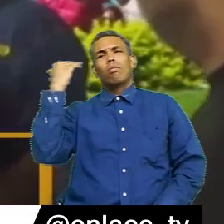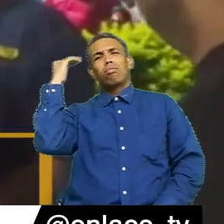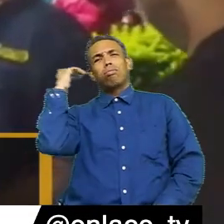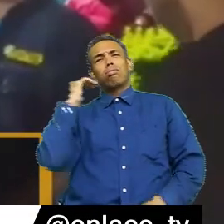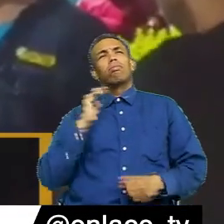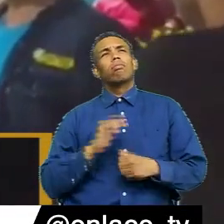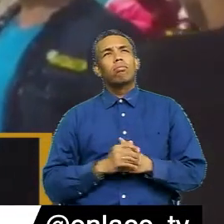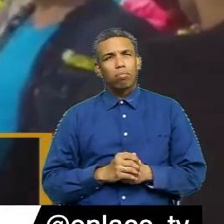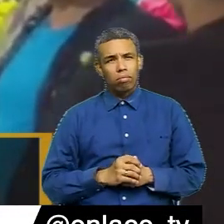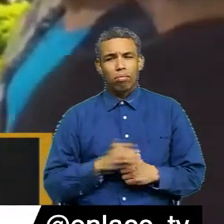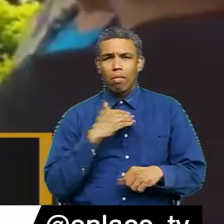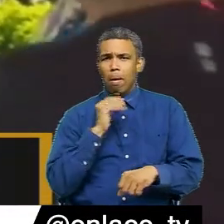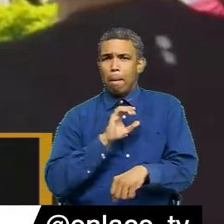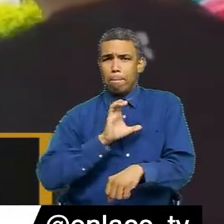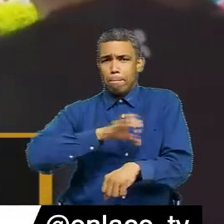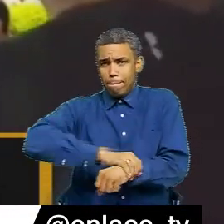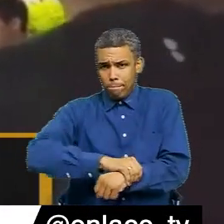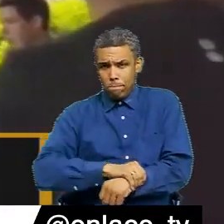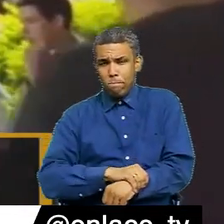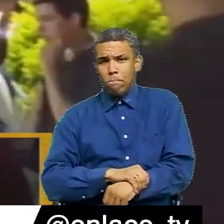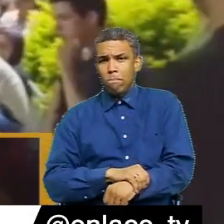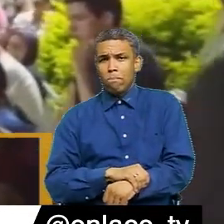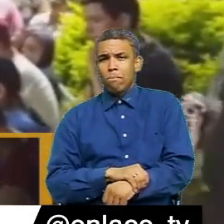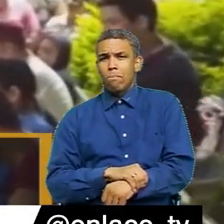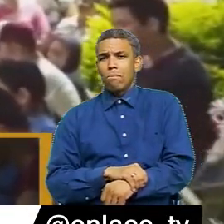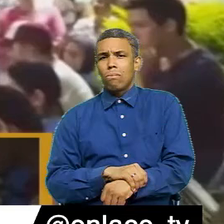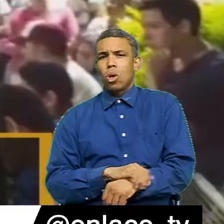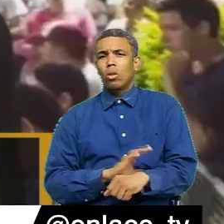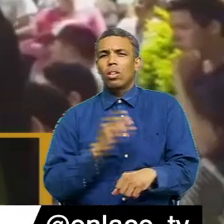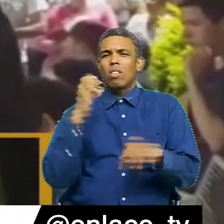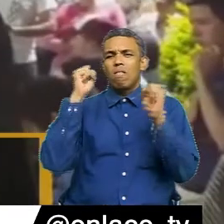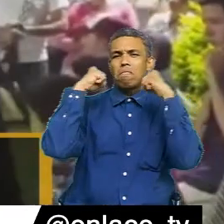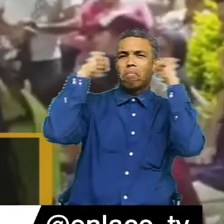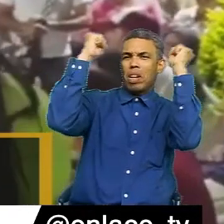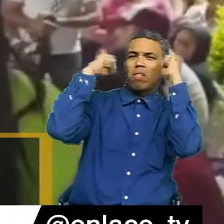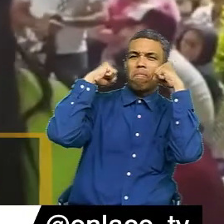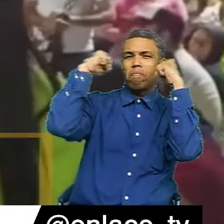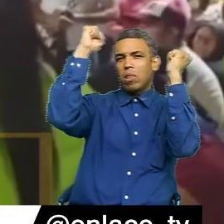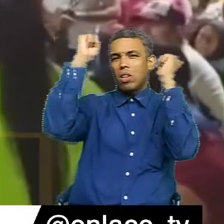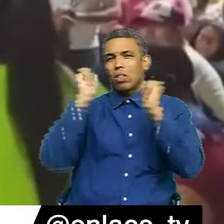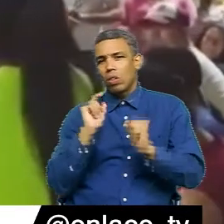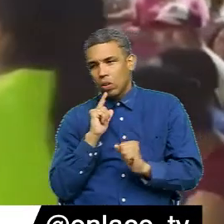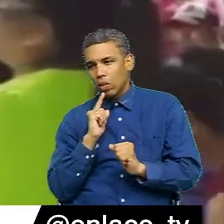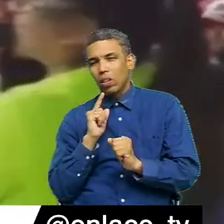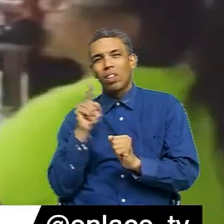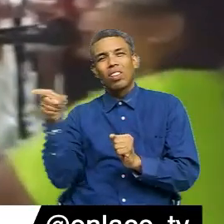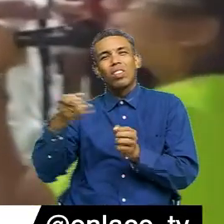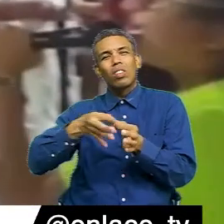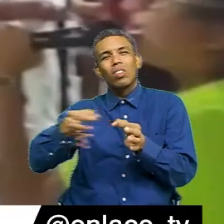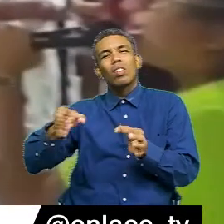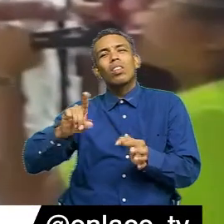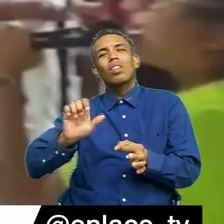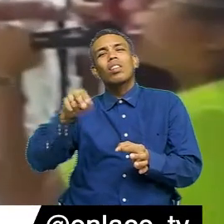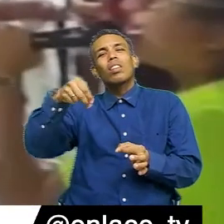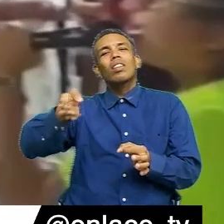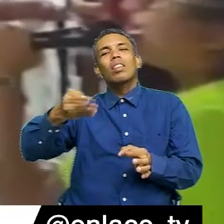terceros, momentos en que acompañaba con la comunidad el paro cívico contra la aplicación del fracking en San Martín Cesar.